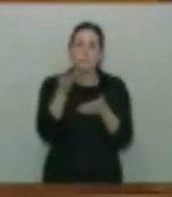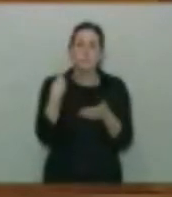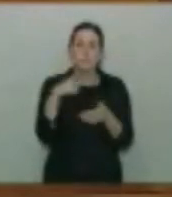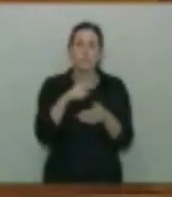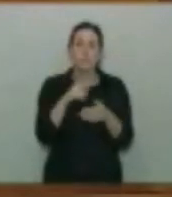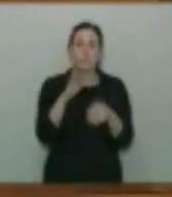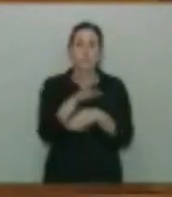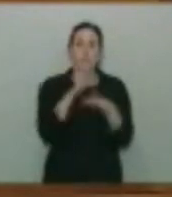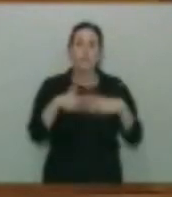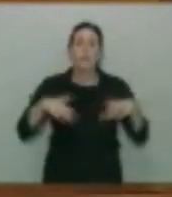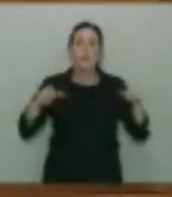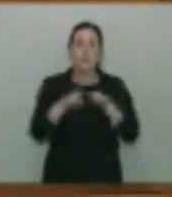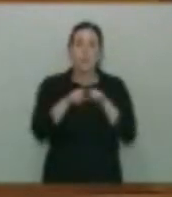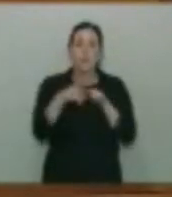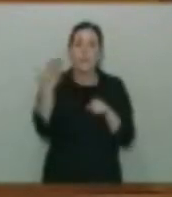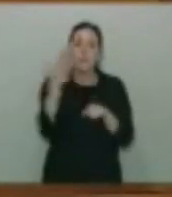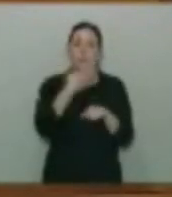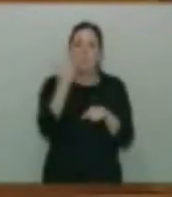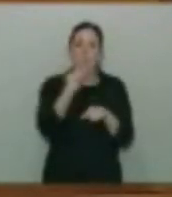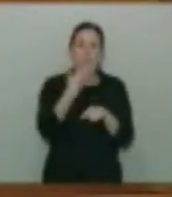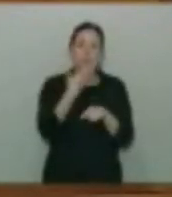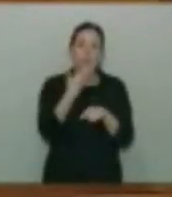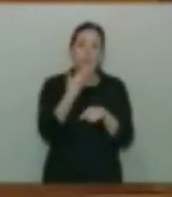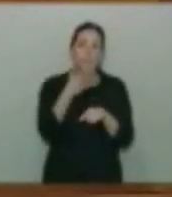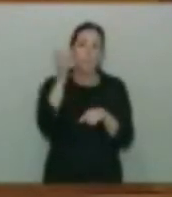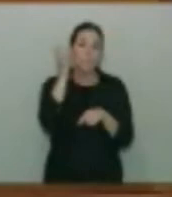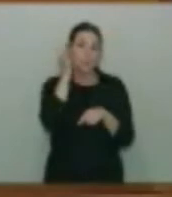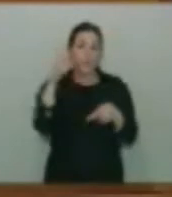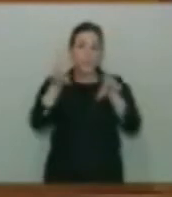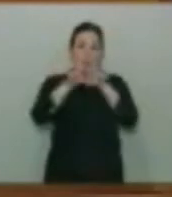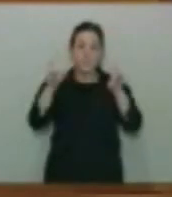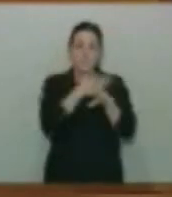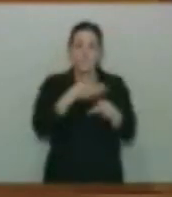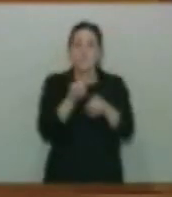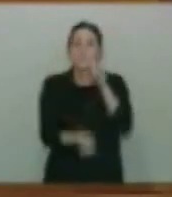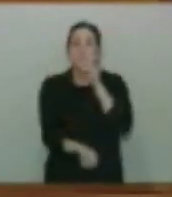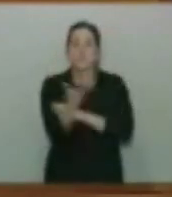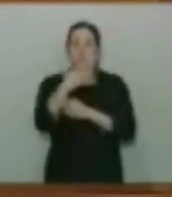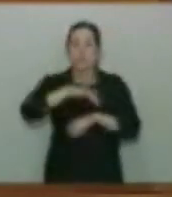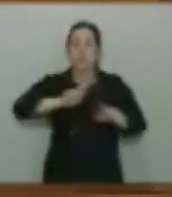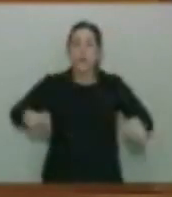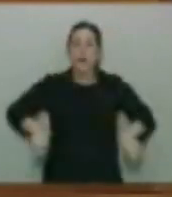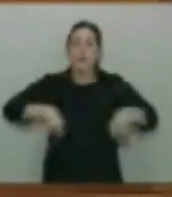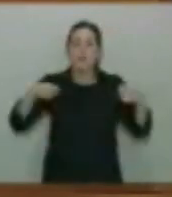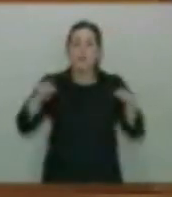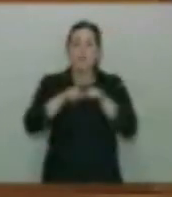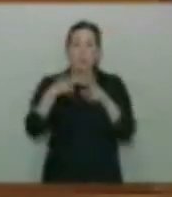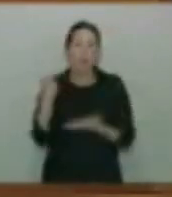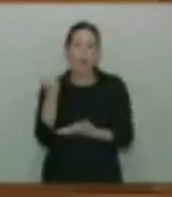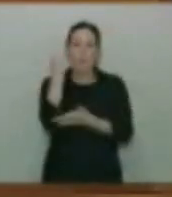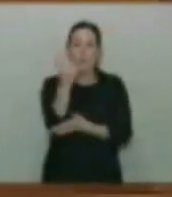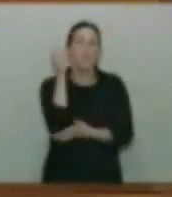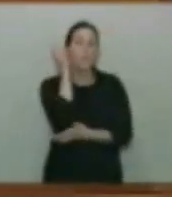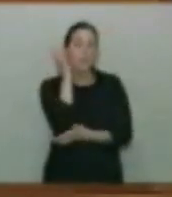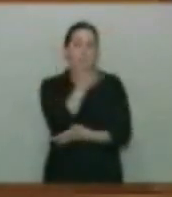la Escuela de Emprendedoras y Empresarias de Avilés, que supone un nuevo recurso destinado exclusivamente a apoyar a las mujeres